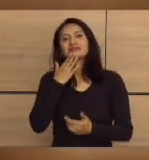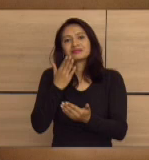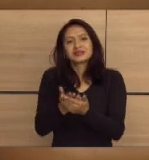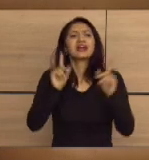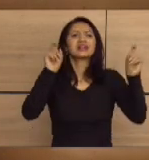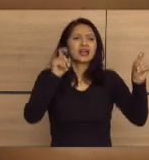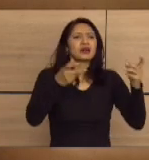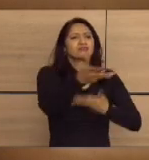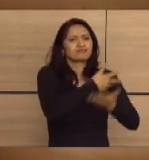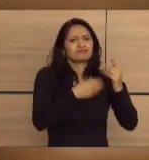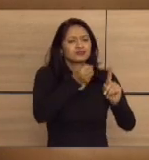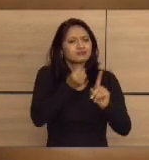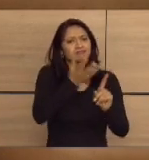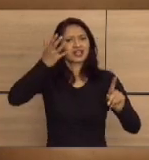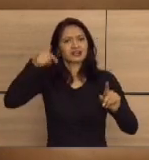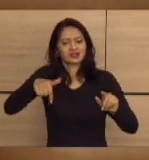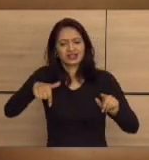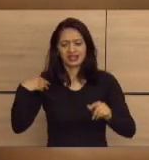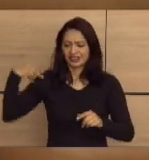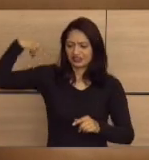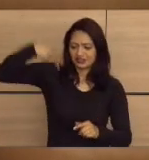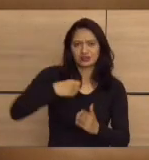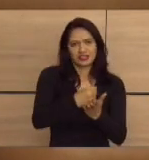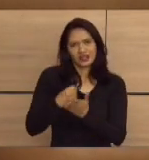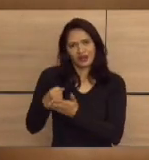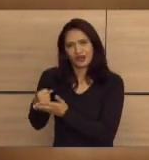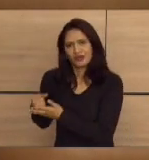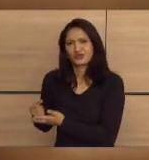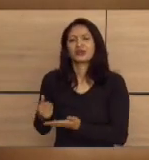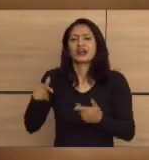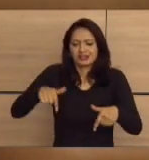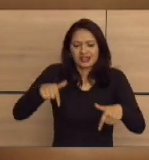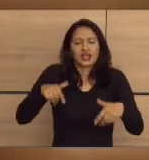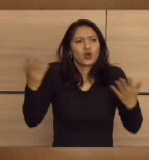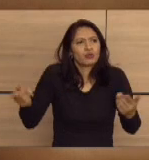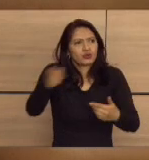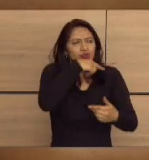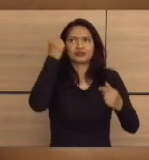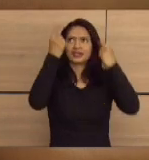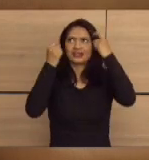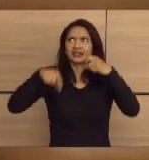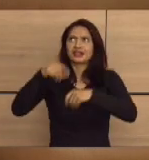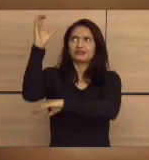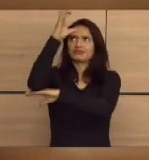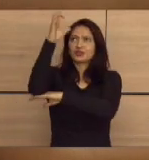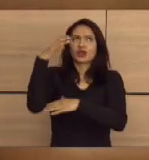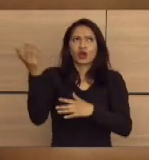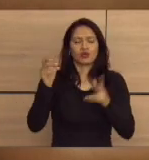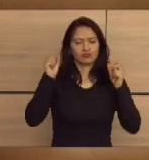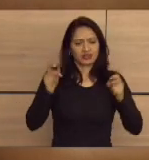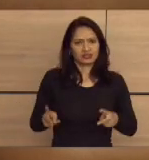con impacto en lo ético, la historia misma nos da resultado de cómo entendemos lo de país con enfoque de